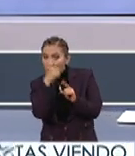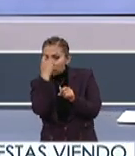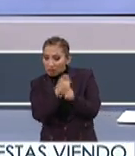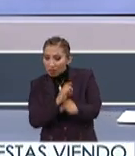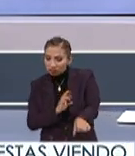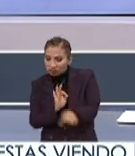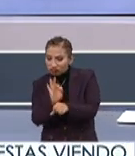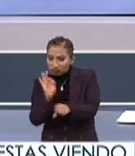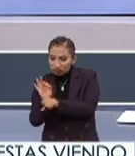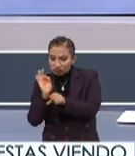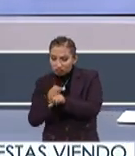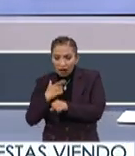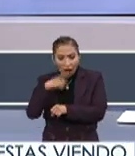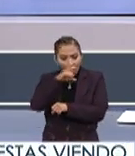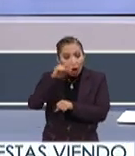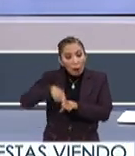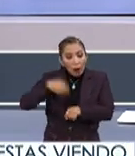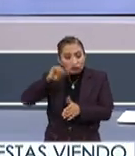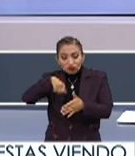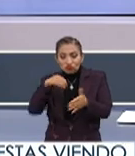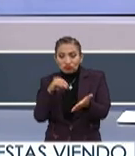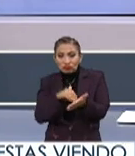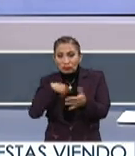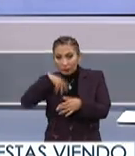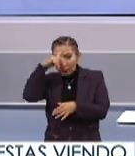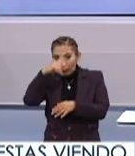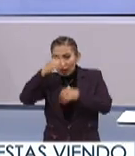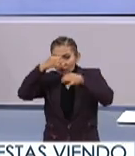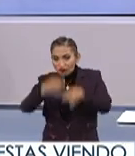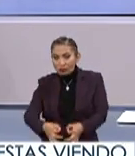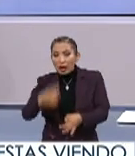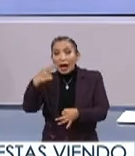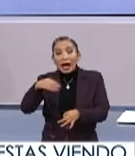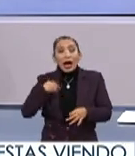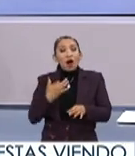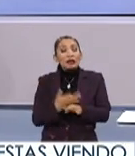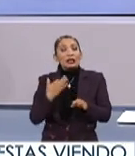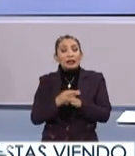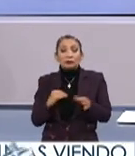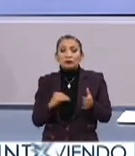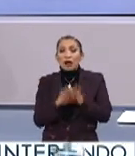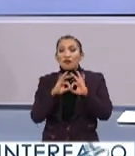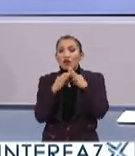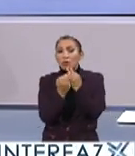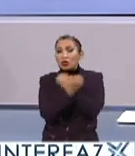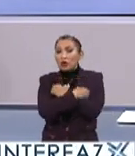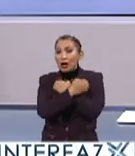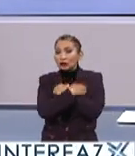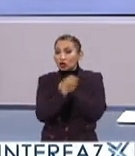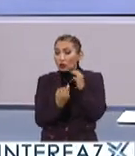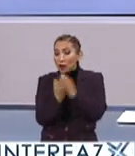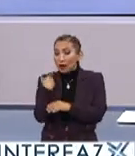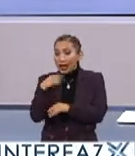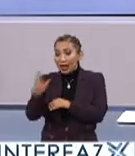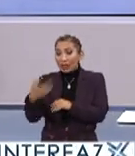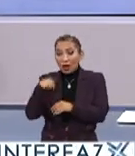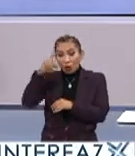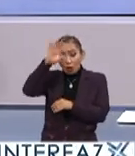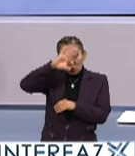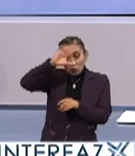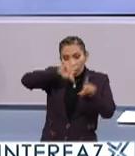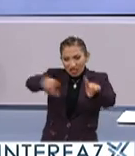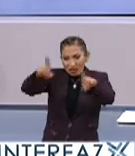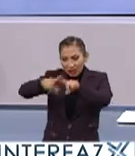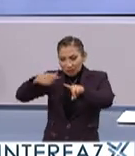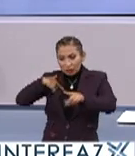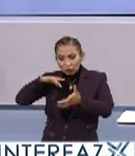las lenguas indígenas como nacionales. Actualmente se implementa en México un modelo educativo que en materia de interculturalidad